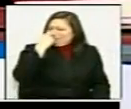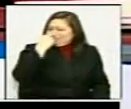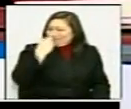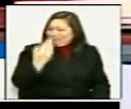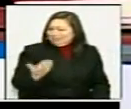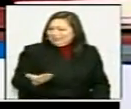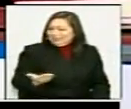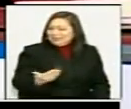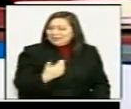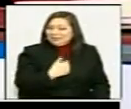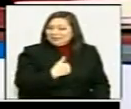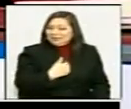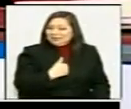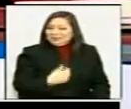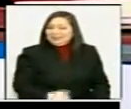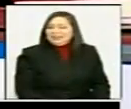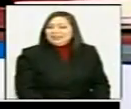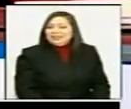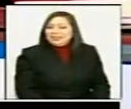que Villanueva,